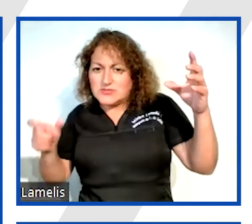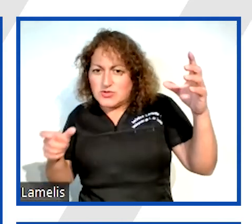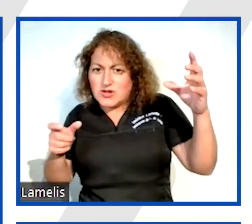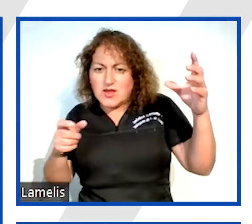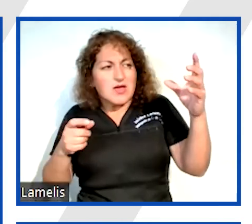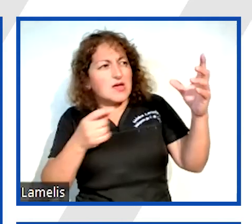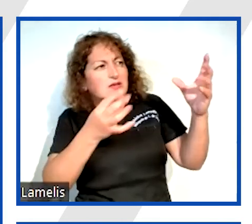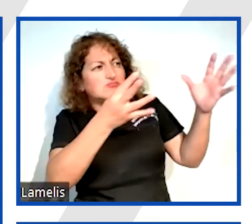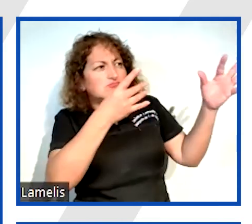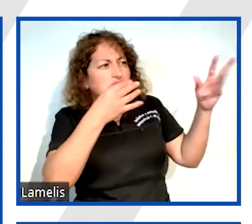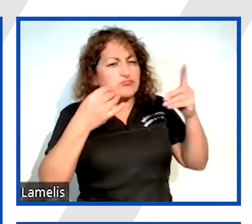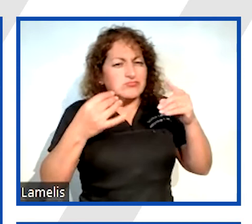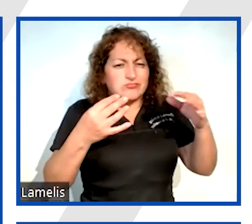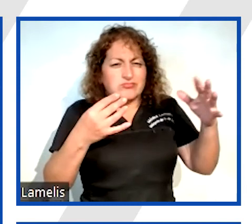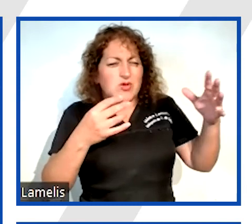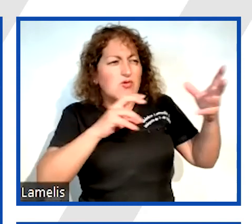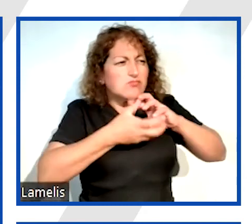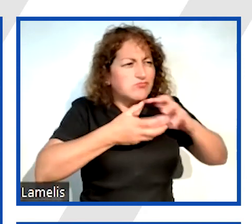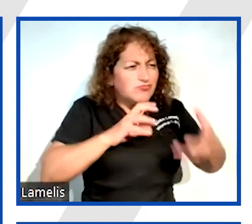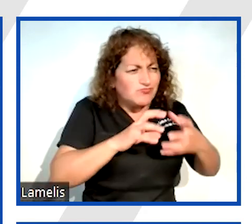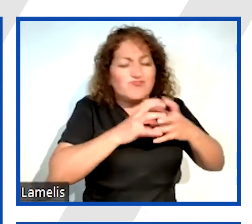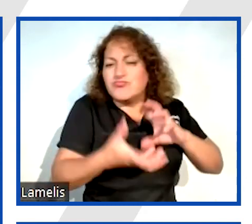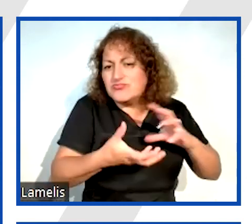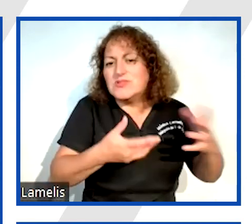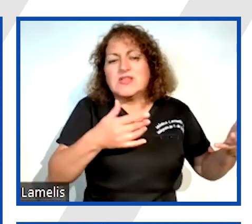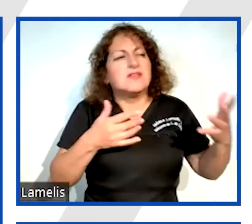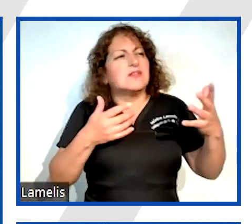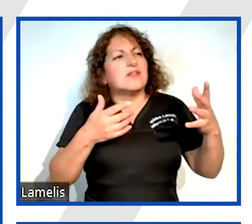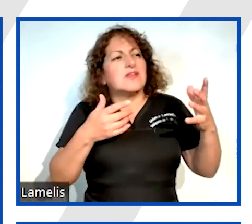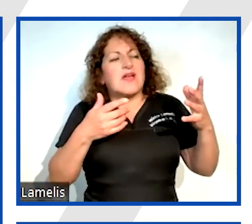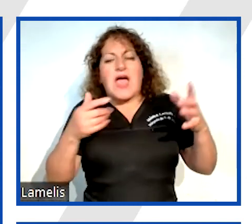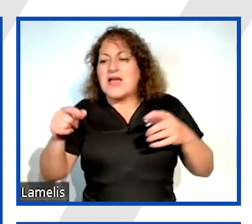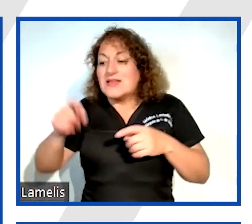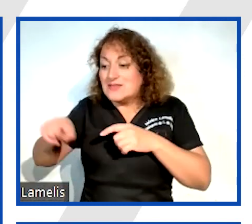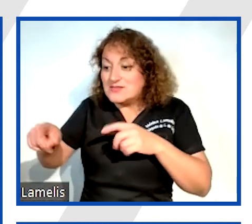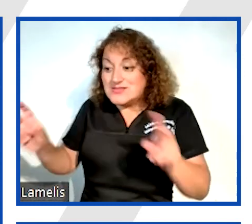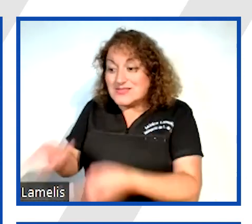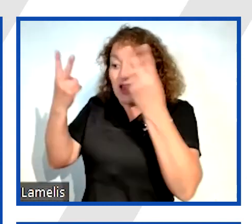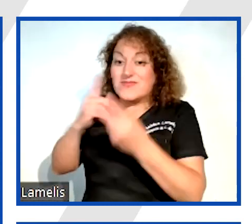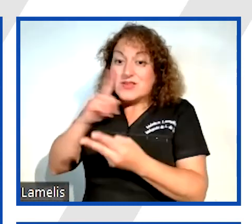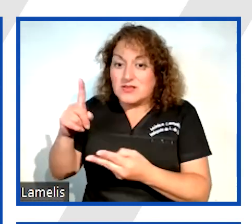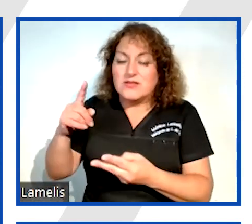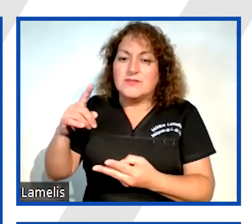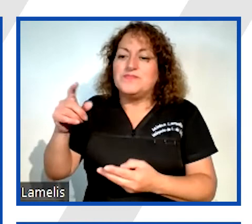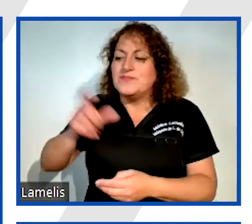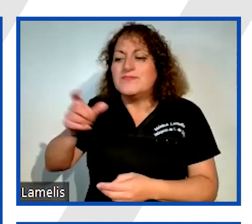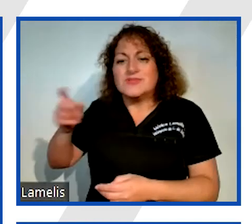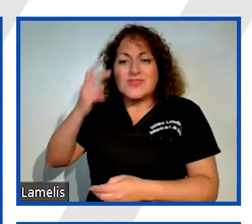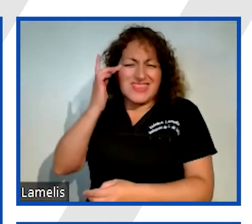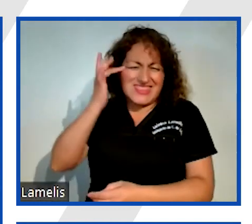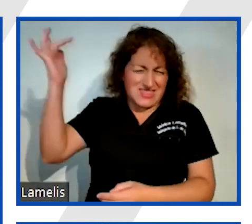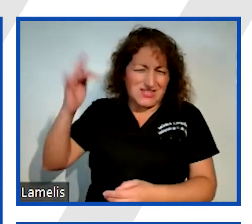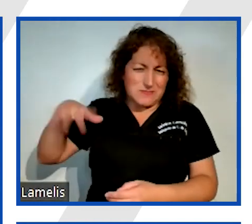cataclismos grande entonces claro tuvo que tuvo que sobrevivir el más inteligente más va a aproximadamente como